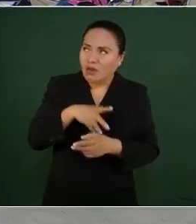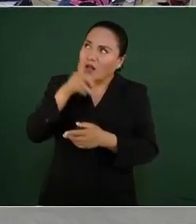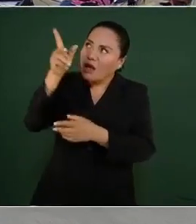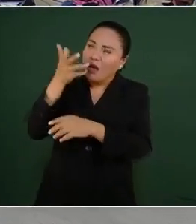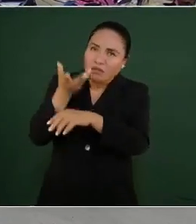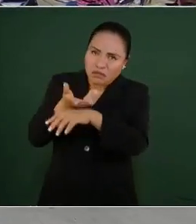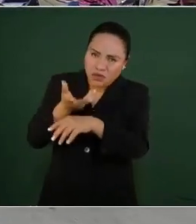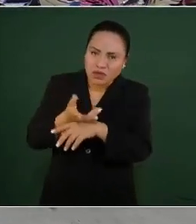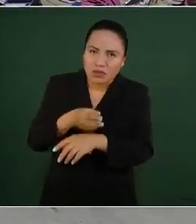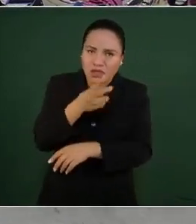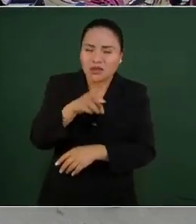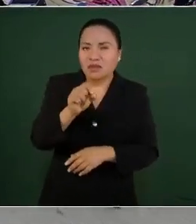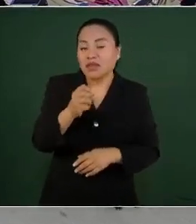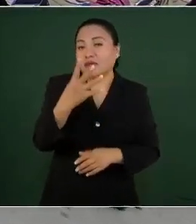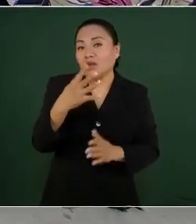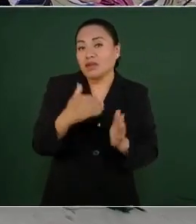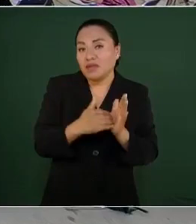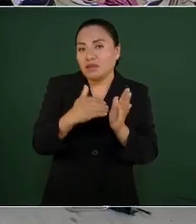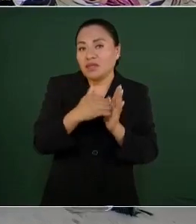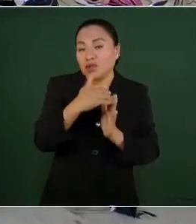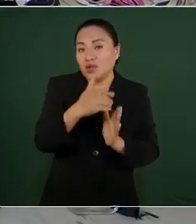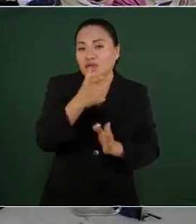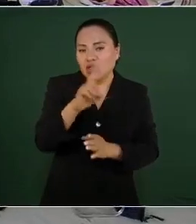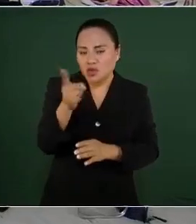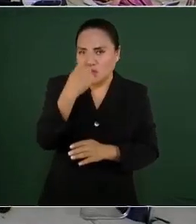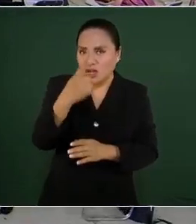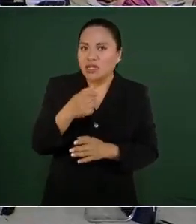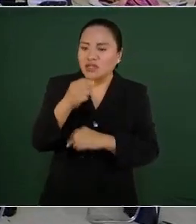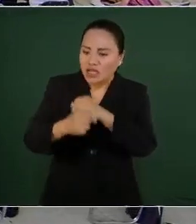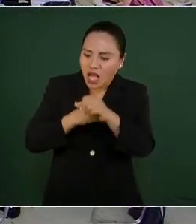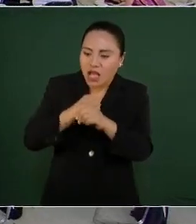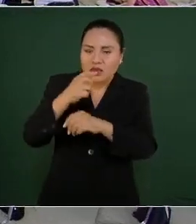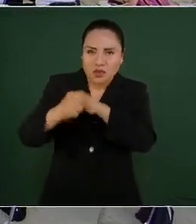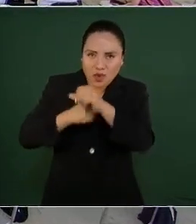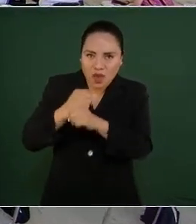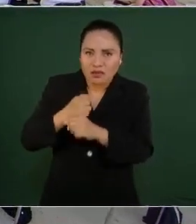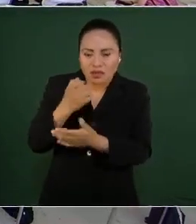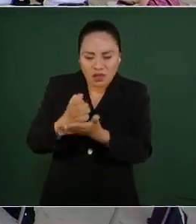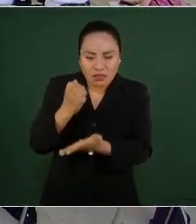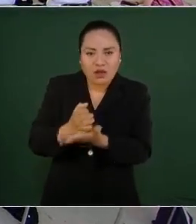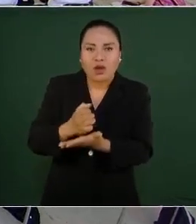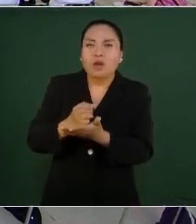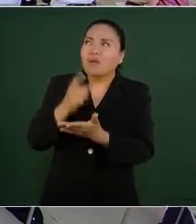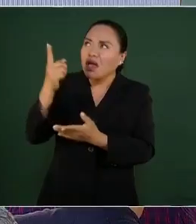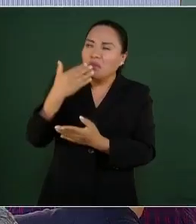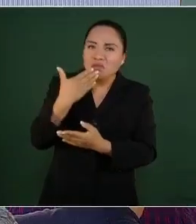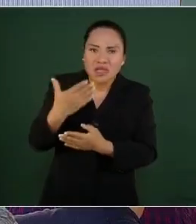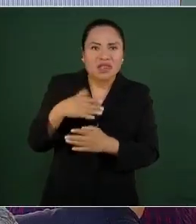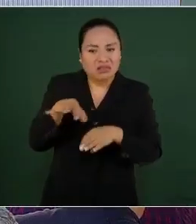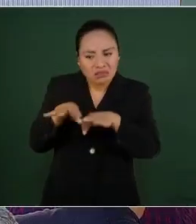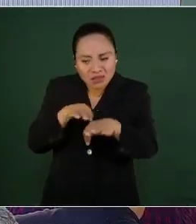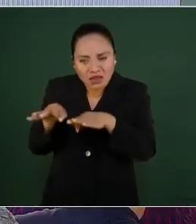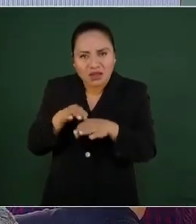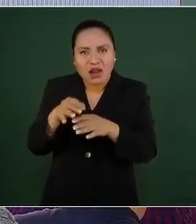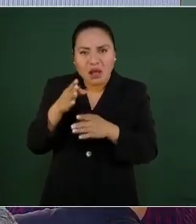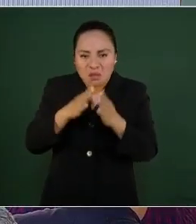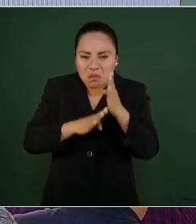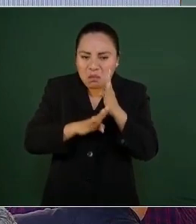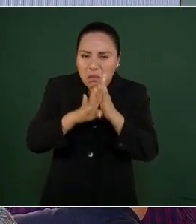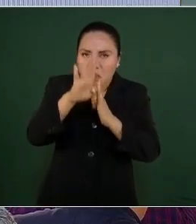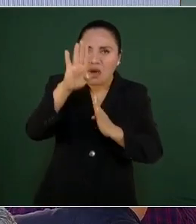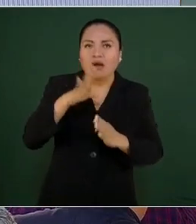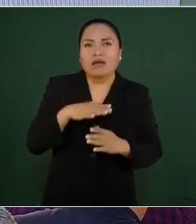con 324 mil millones de dólares al año a la economía de Estados Unidos, que es más alto que el PIB